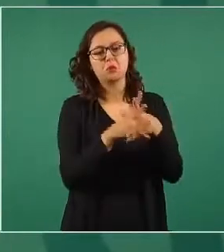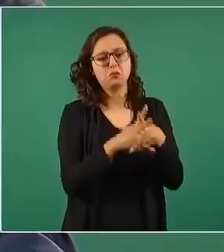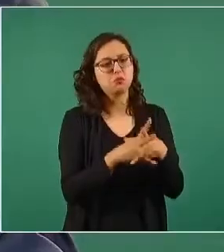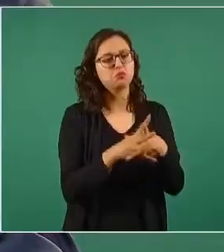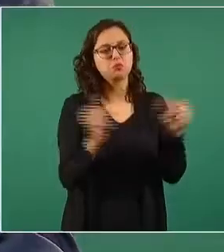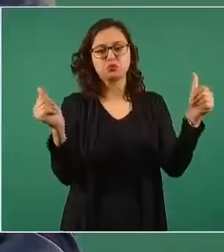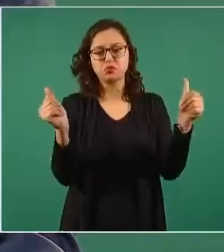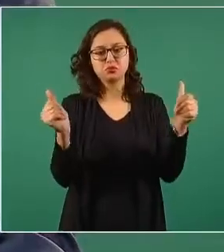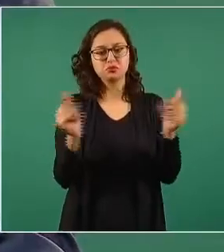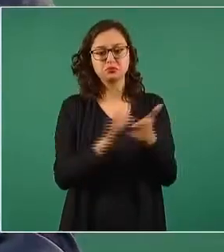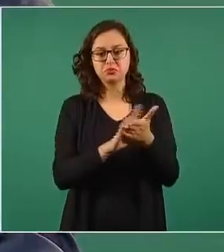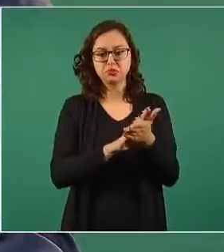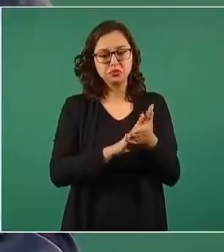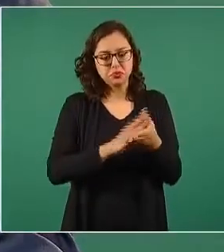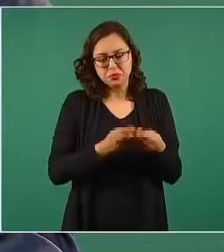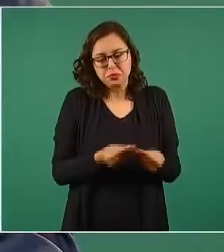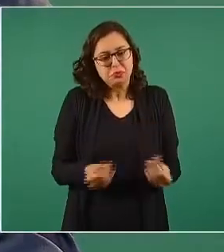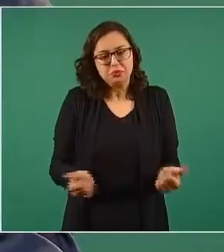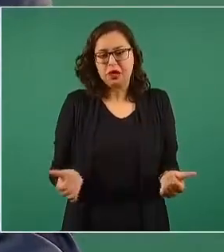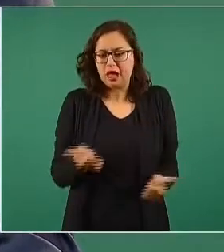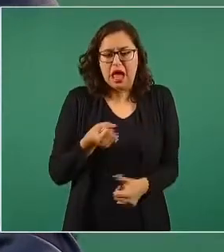nosotros